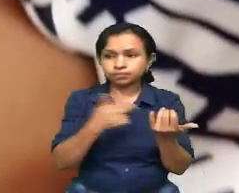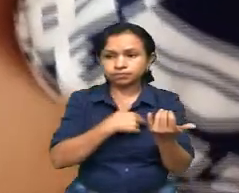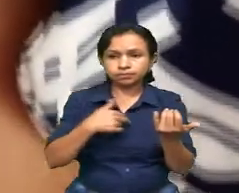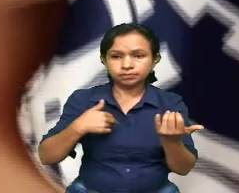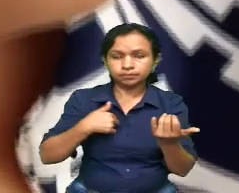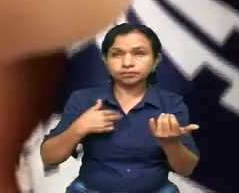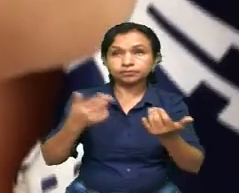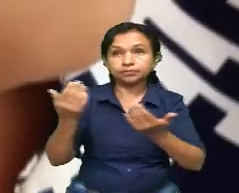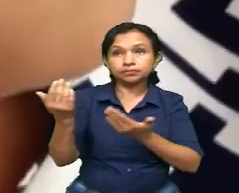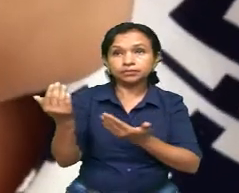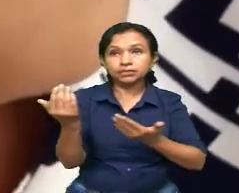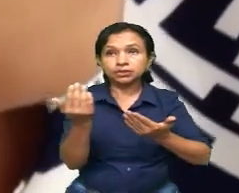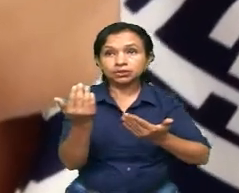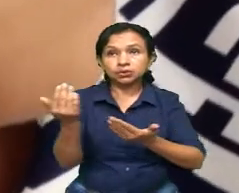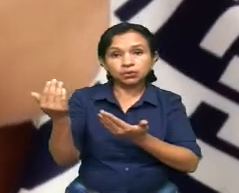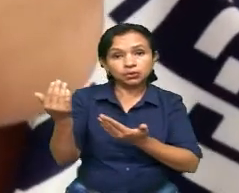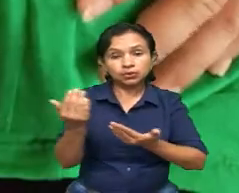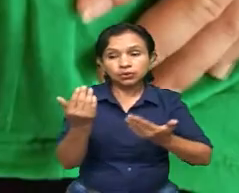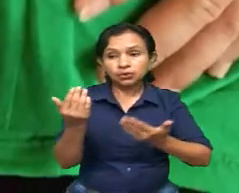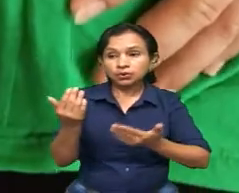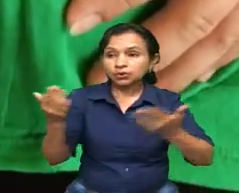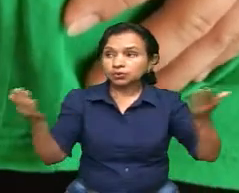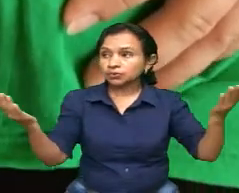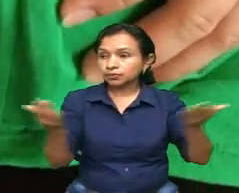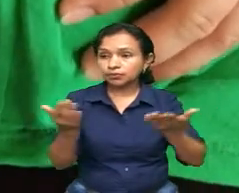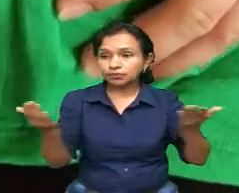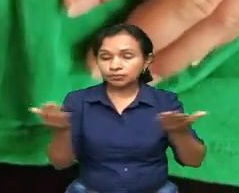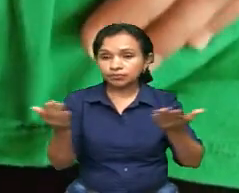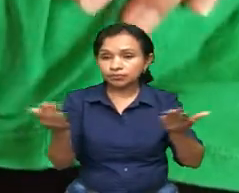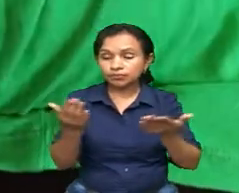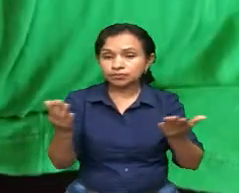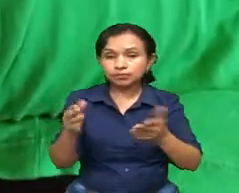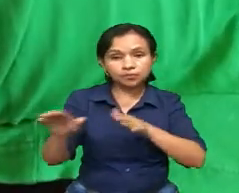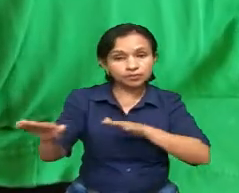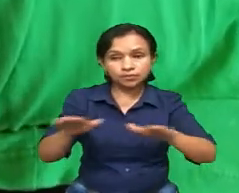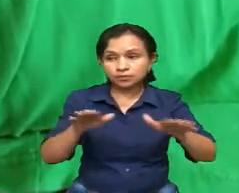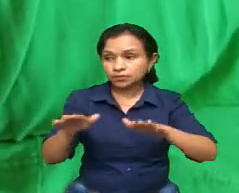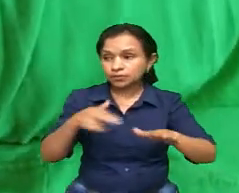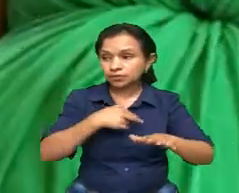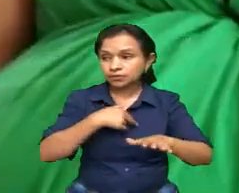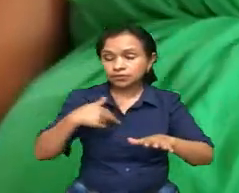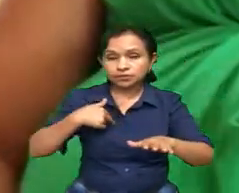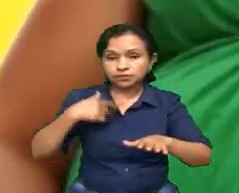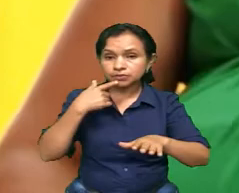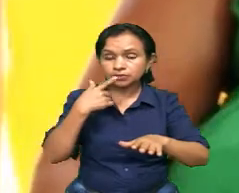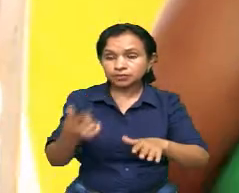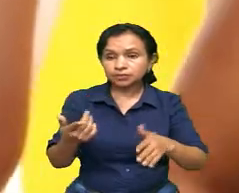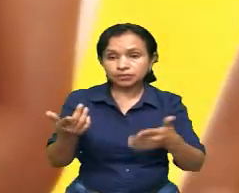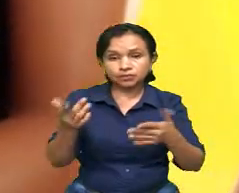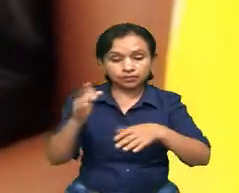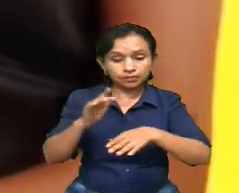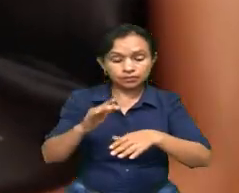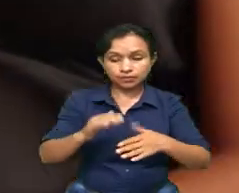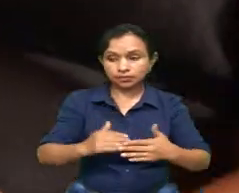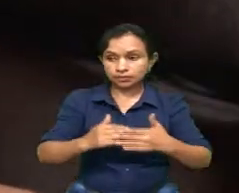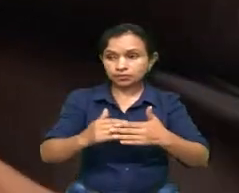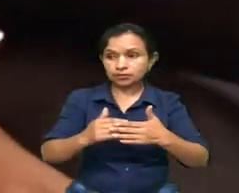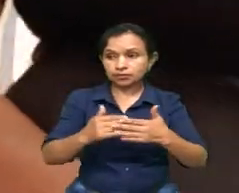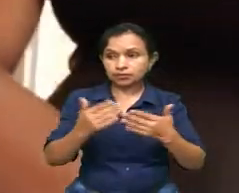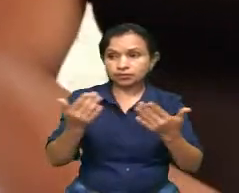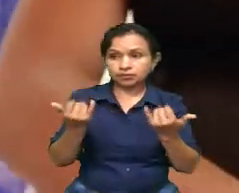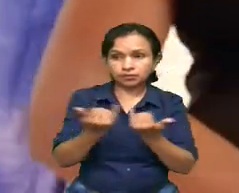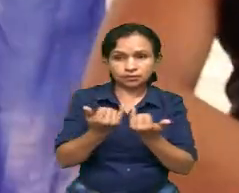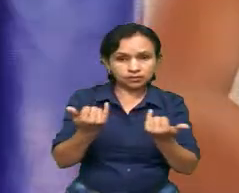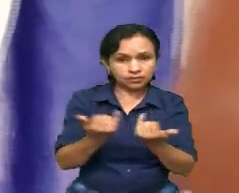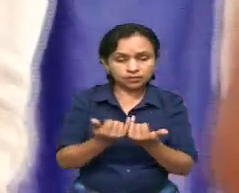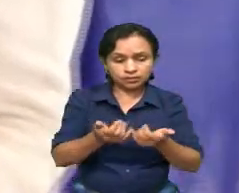tener un niño, una niña, pero casi no se toca cuando una mujer viene con gemelo